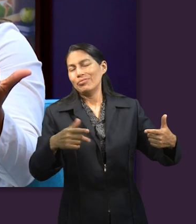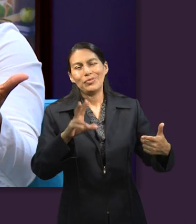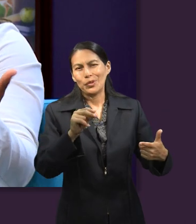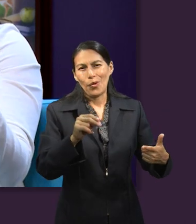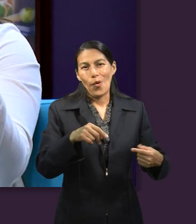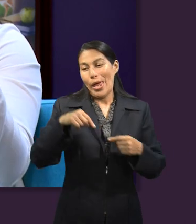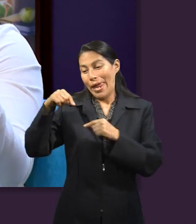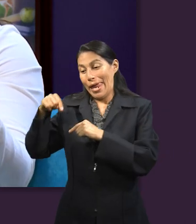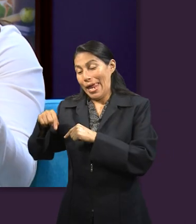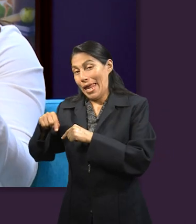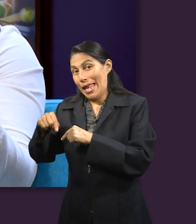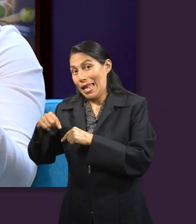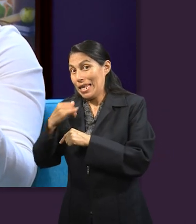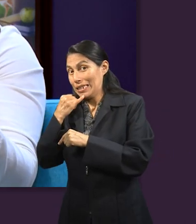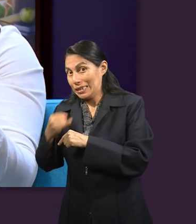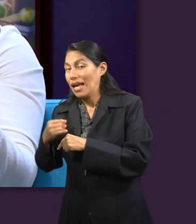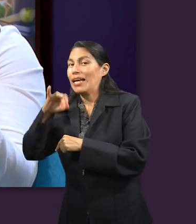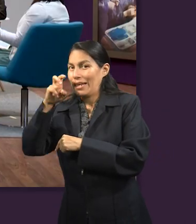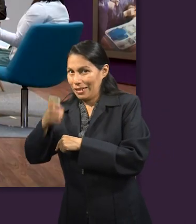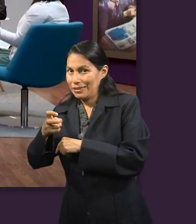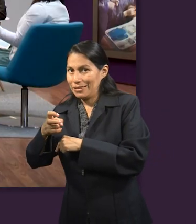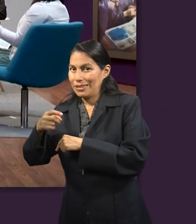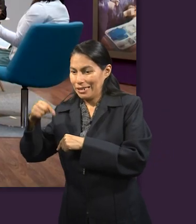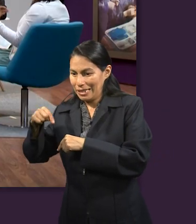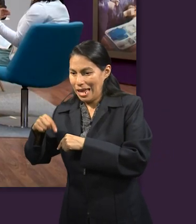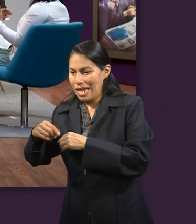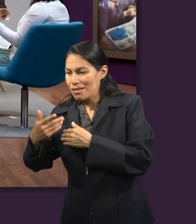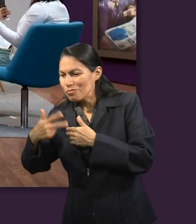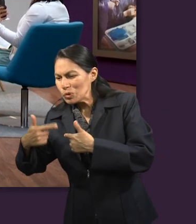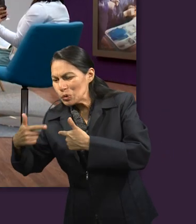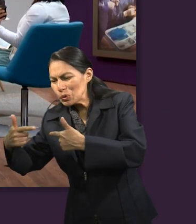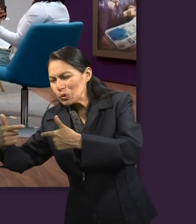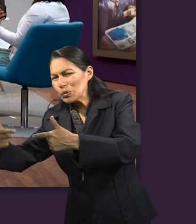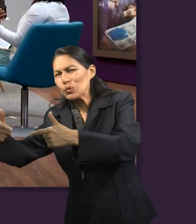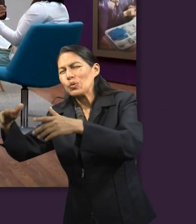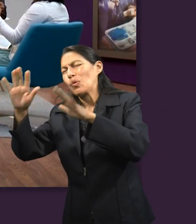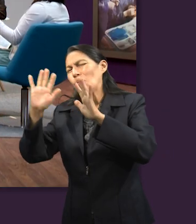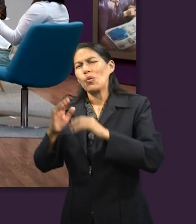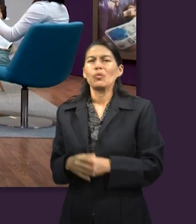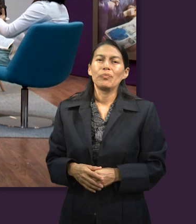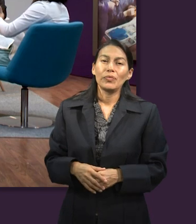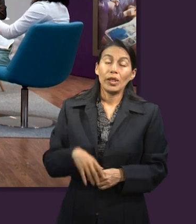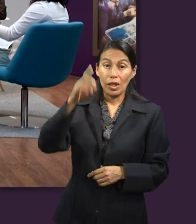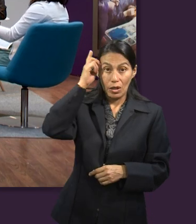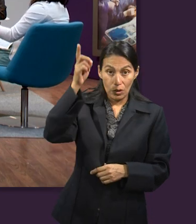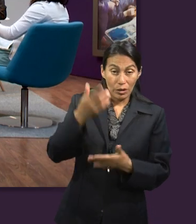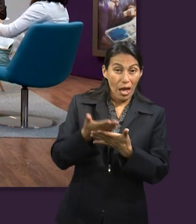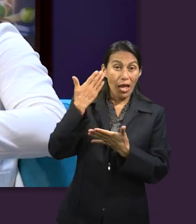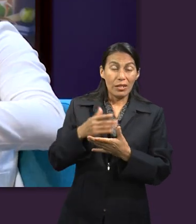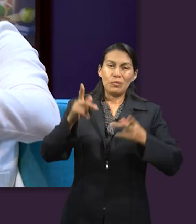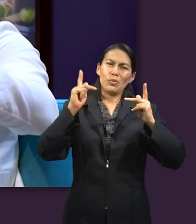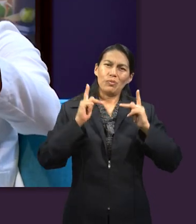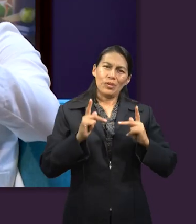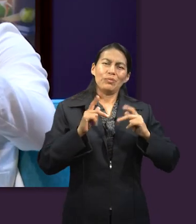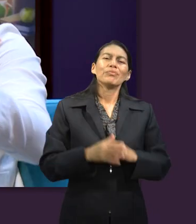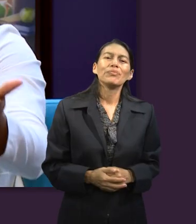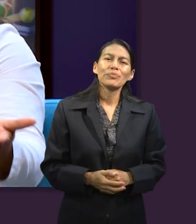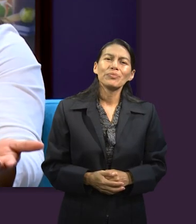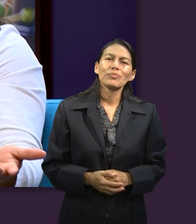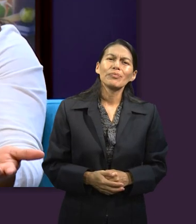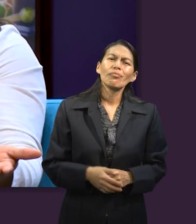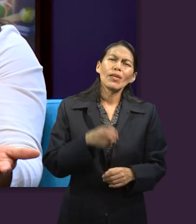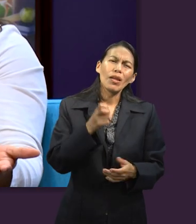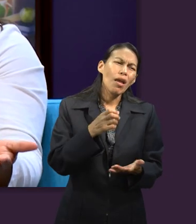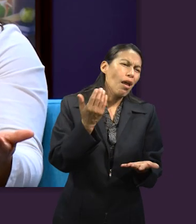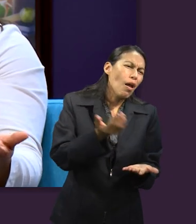esa gran nación sino el hijo de la promesa el que dios le iba a conceder de donde iba a venir el linaje del que dios